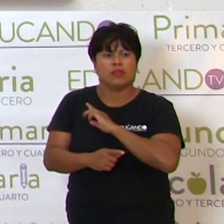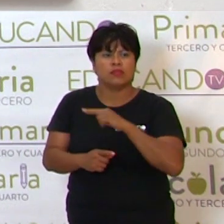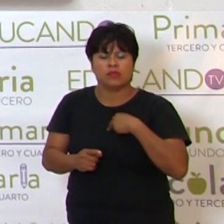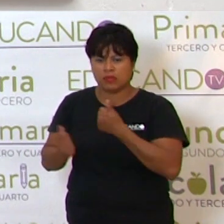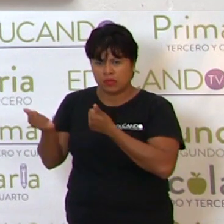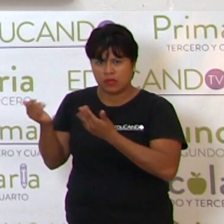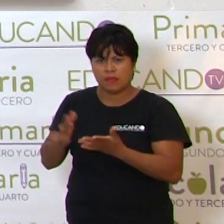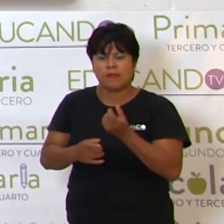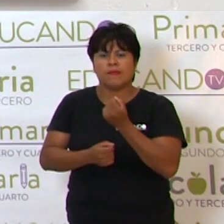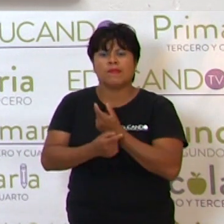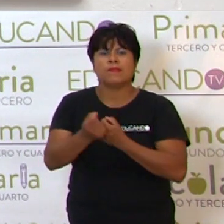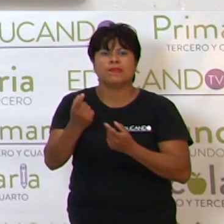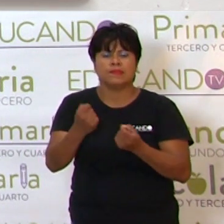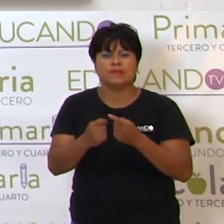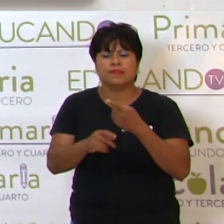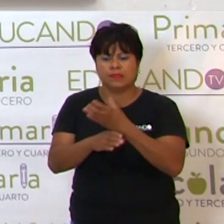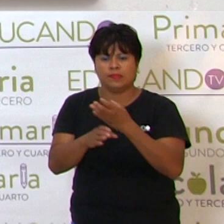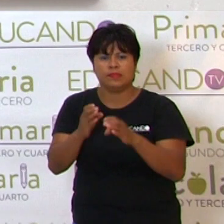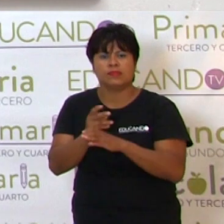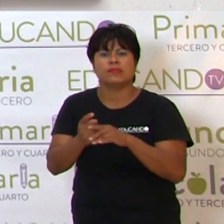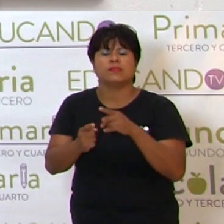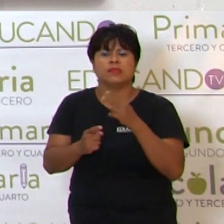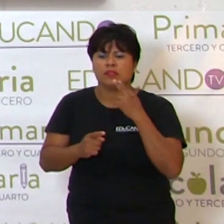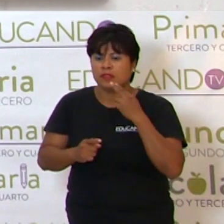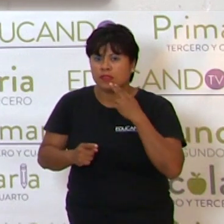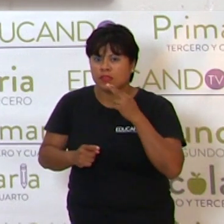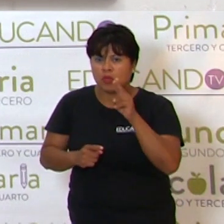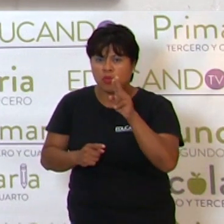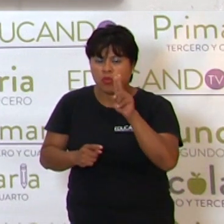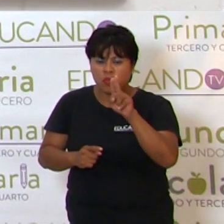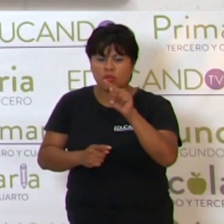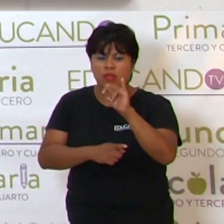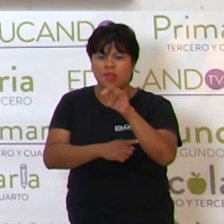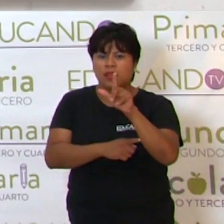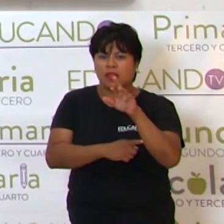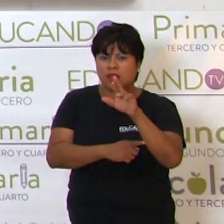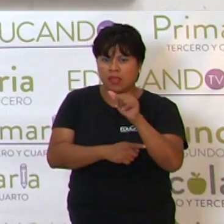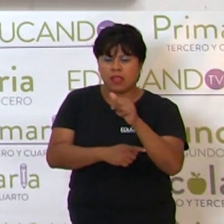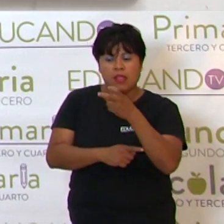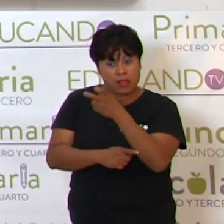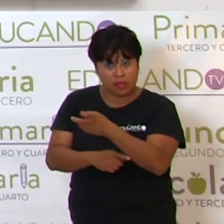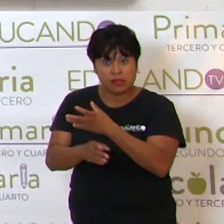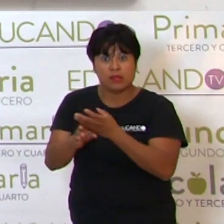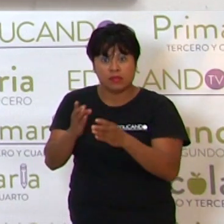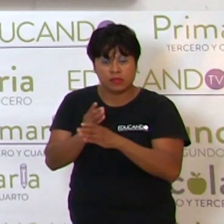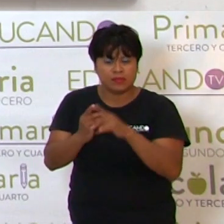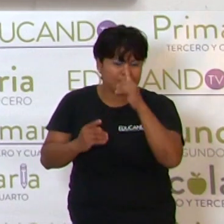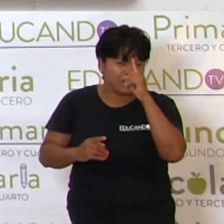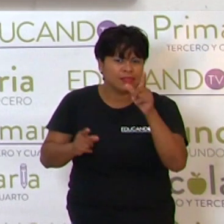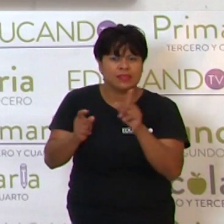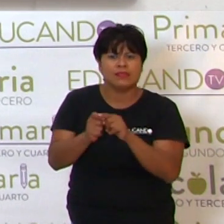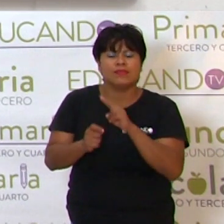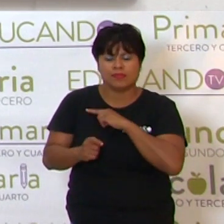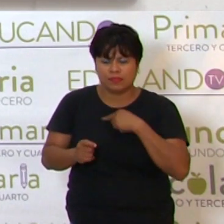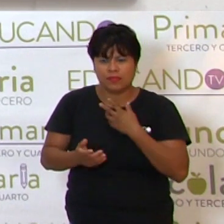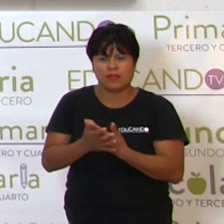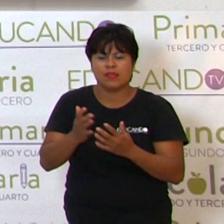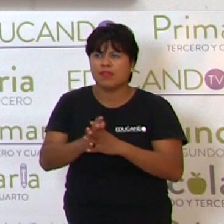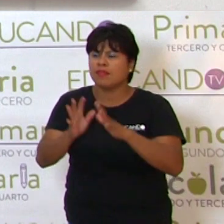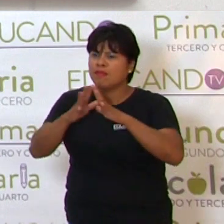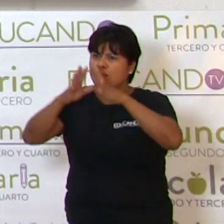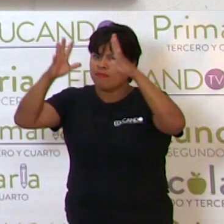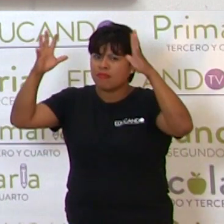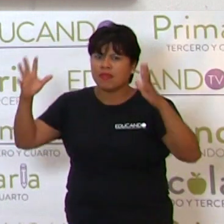trajimos algunos elementos de utilería, así se llama, y con esas cosas sencillitas vamos a crear una